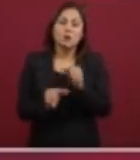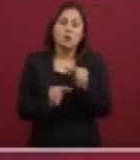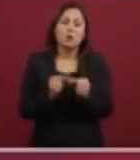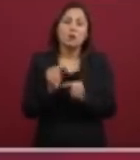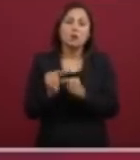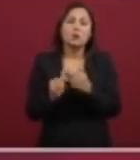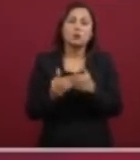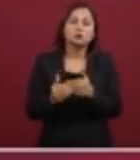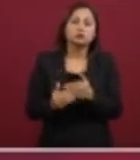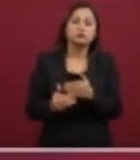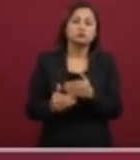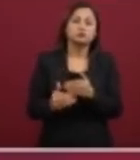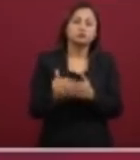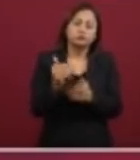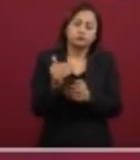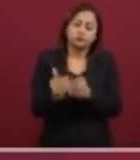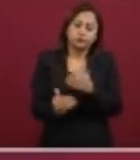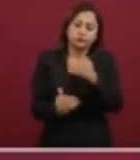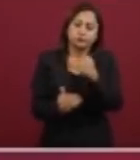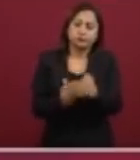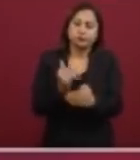pero que se